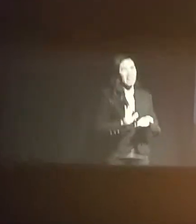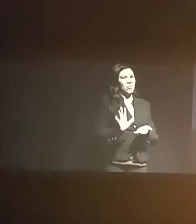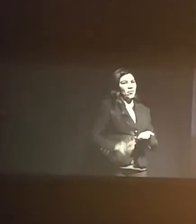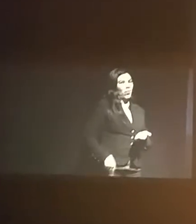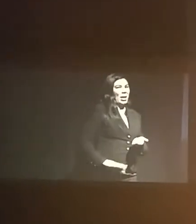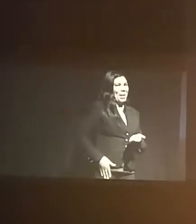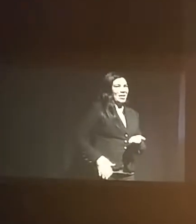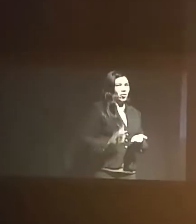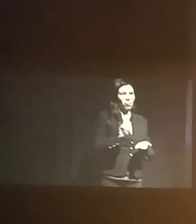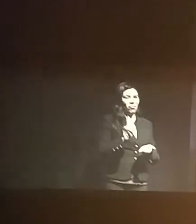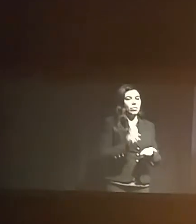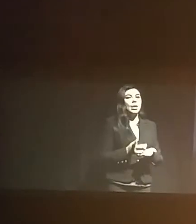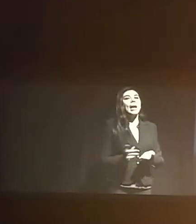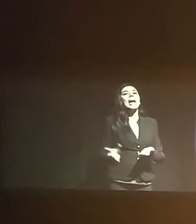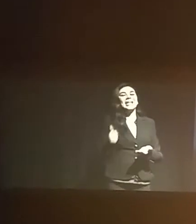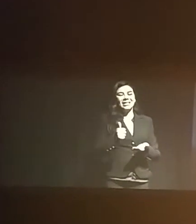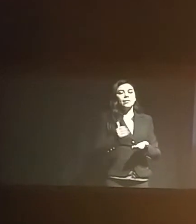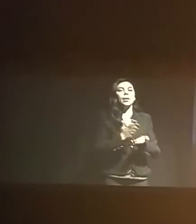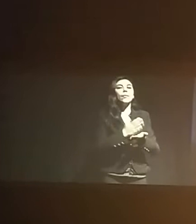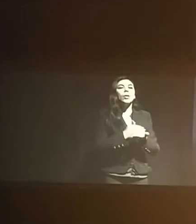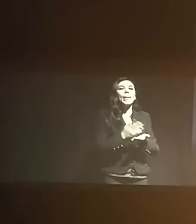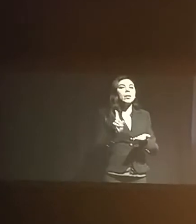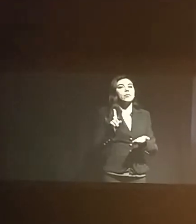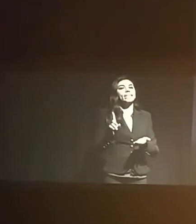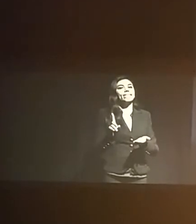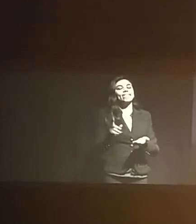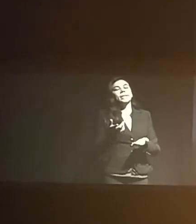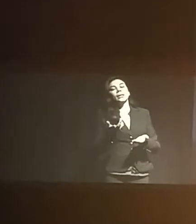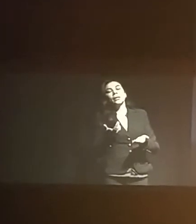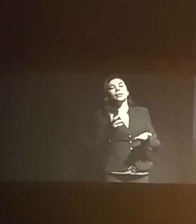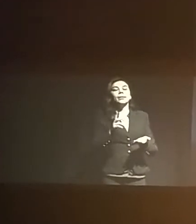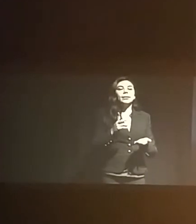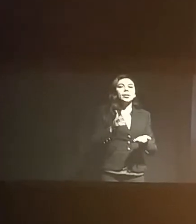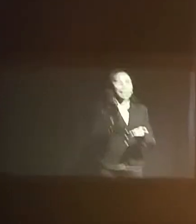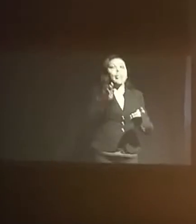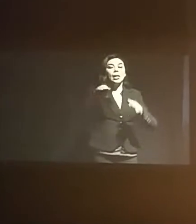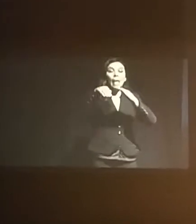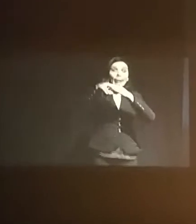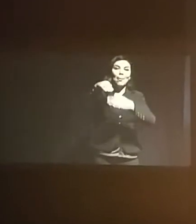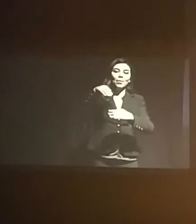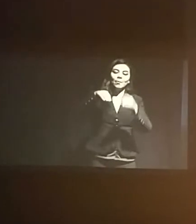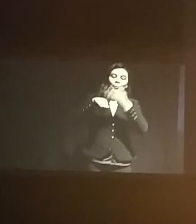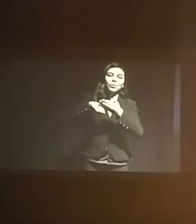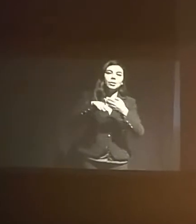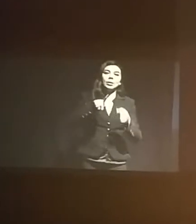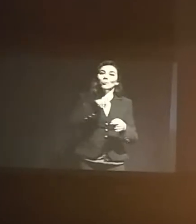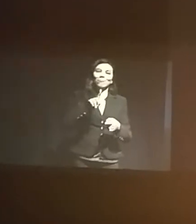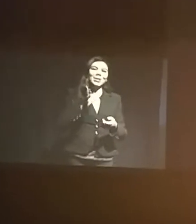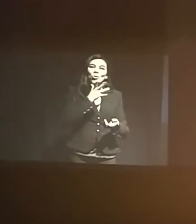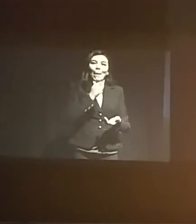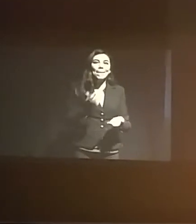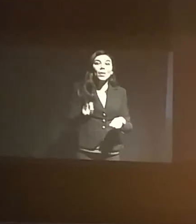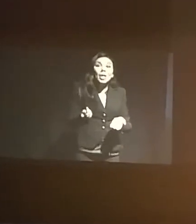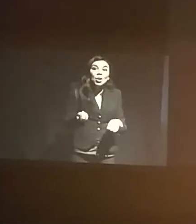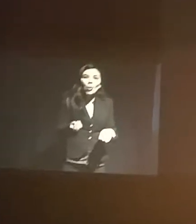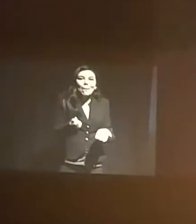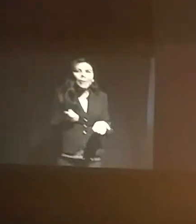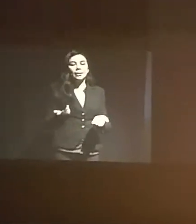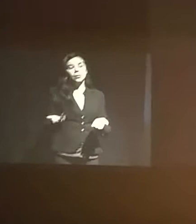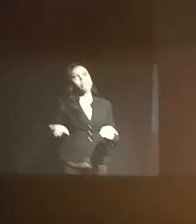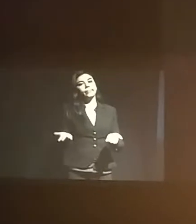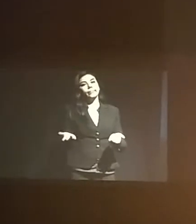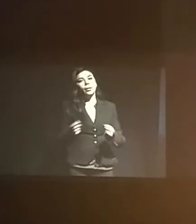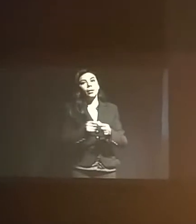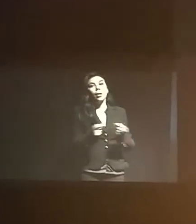mi programa me da tantas lucas, así que acá llego y aquí la rampa se corta. Es que no me alcanzaba los otros 20 metros de rampa que me